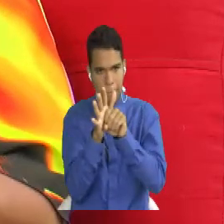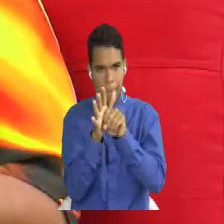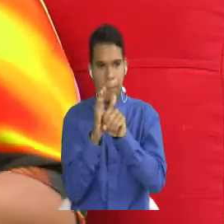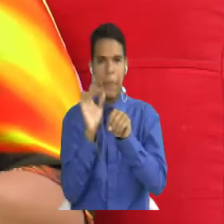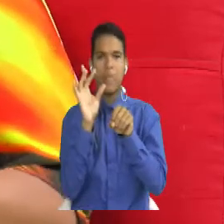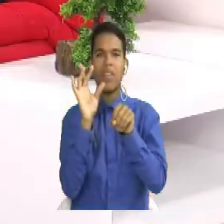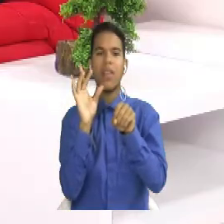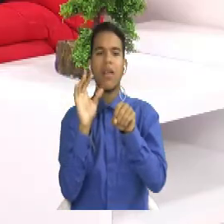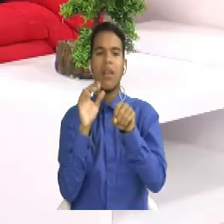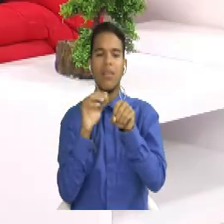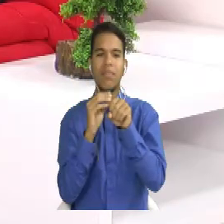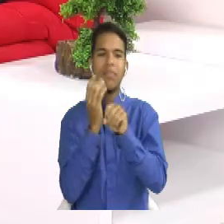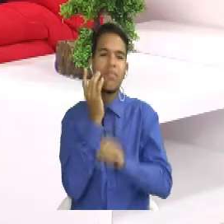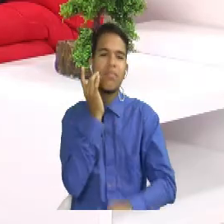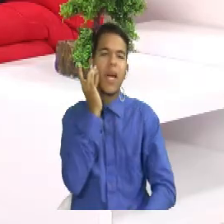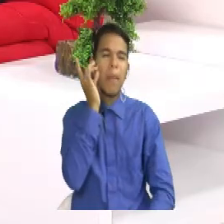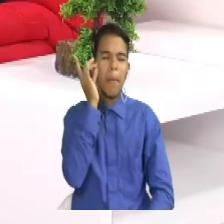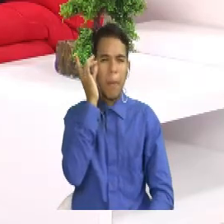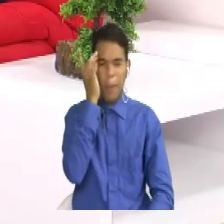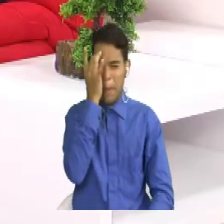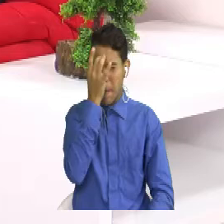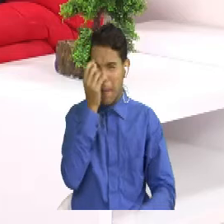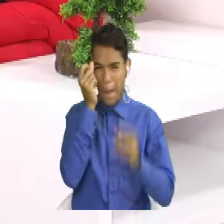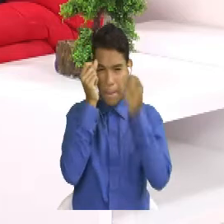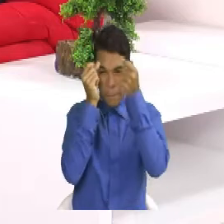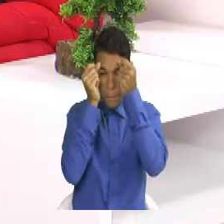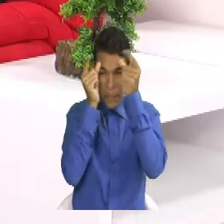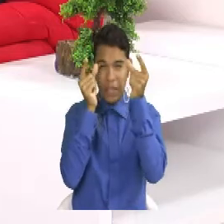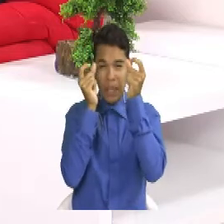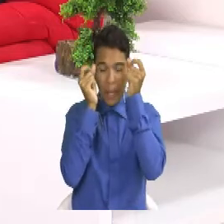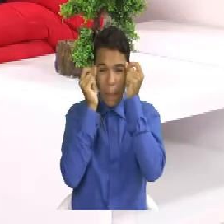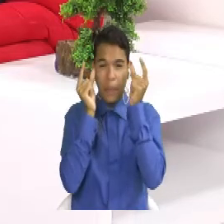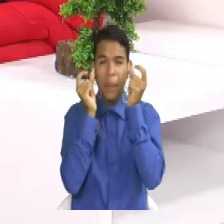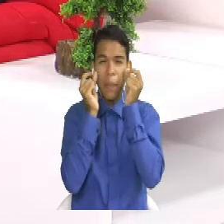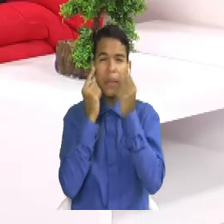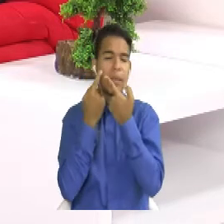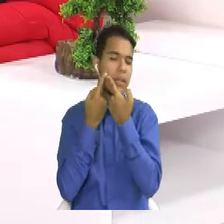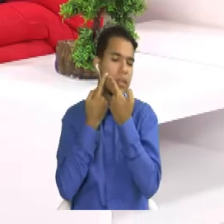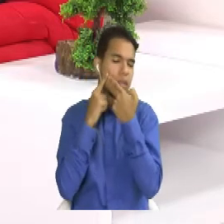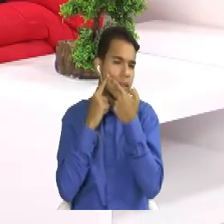Se apodera pues de la piel y empieza a presentar